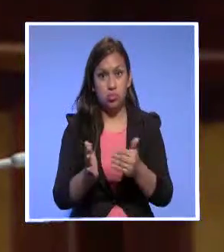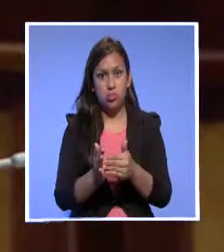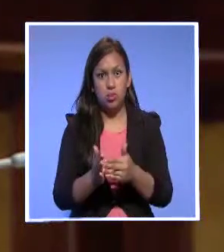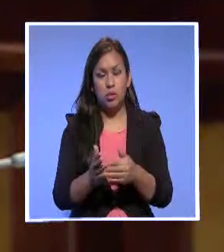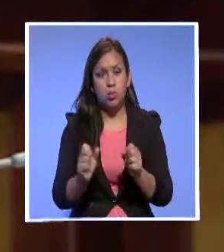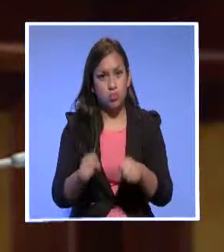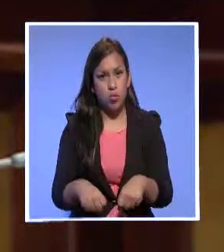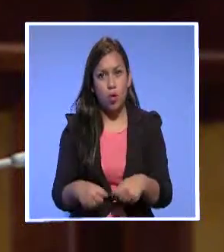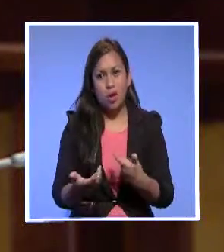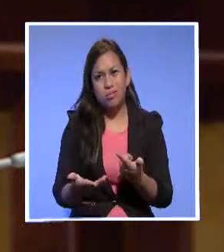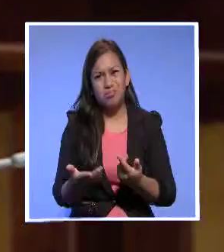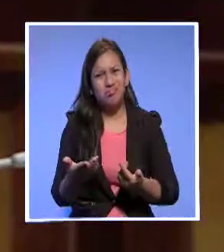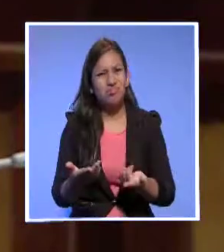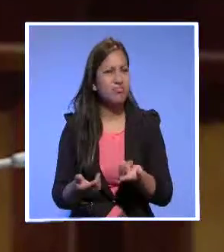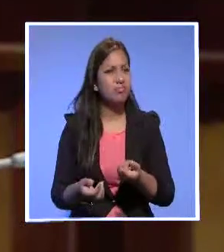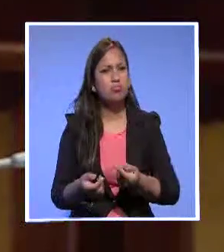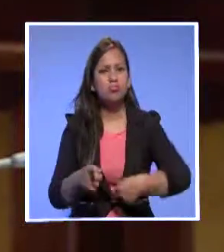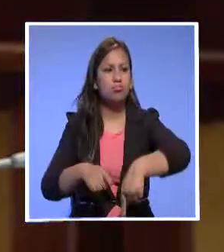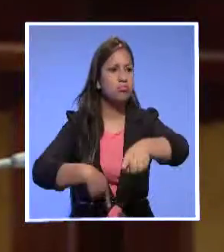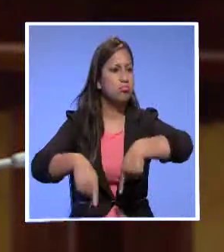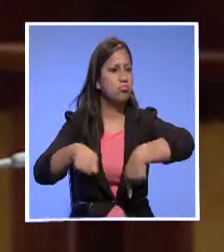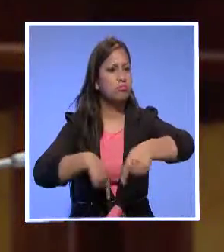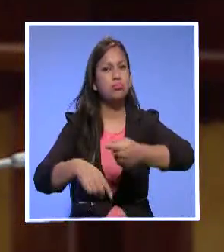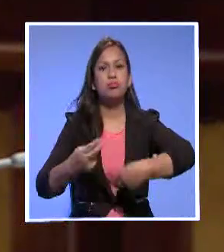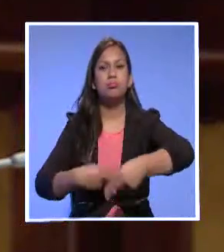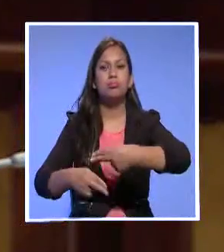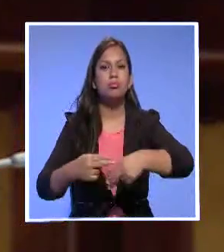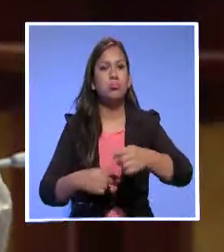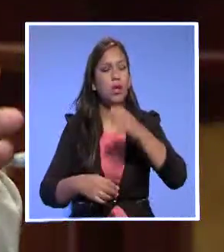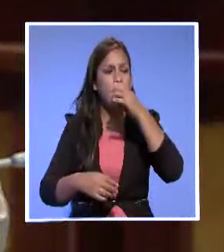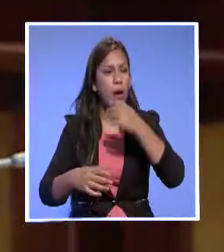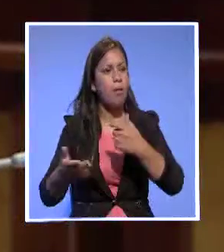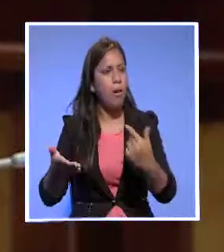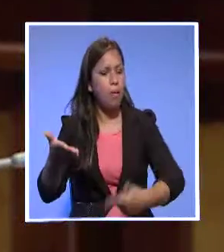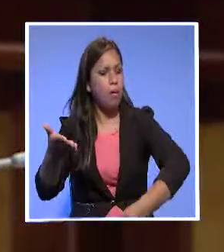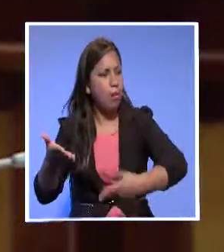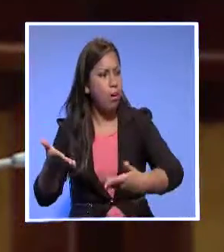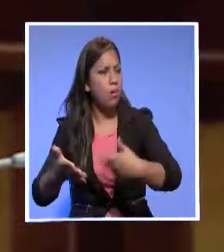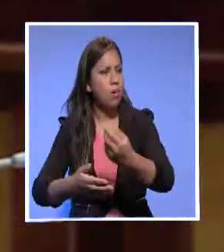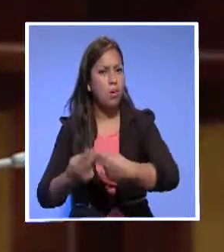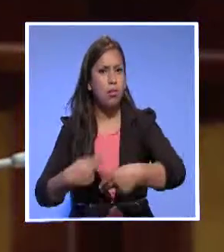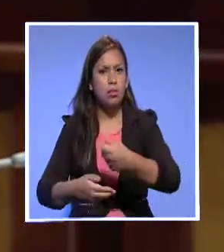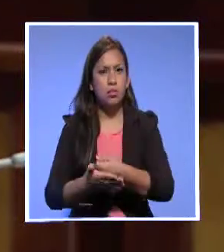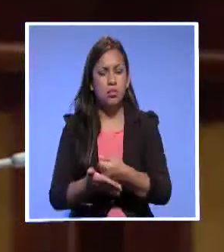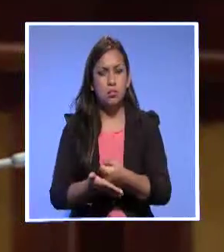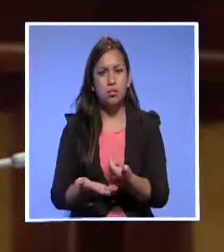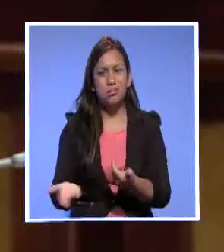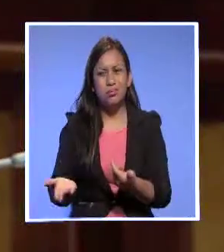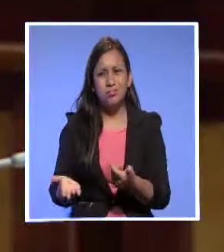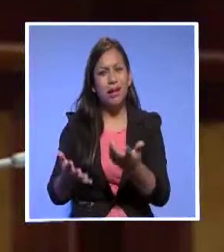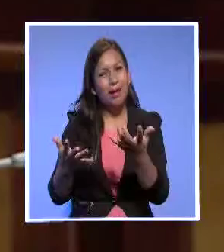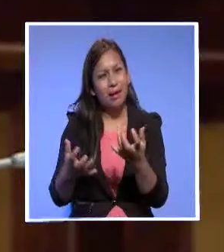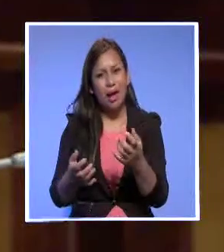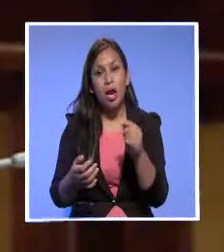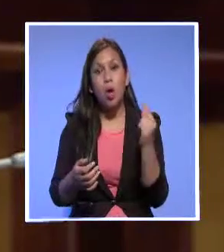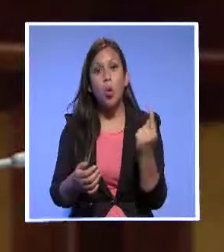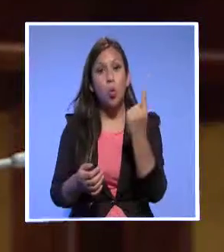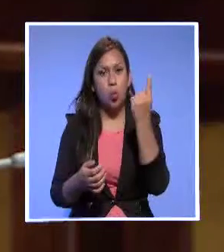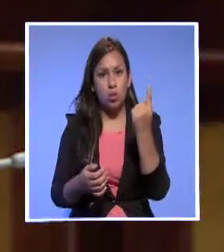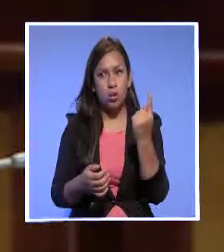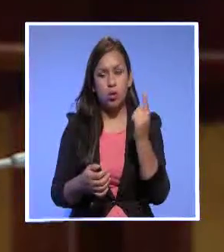informales que es un problema de movilidad dentro de la ciudad y contar con una plaza donde generalmente se hagan eventos